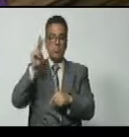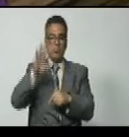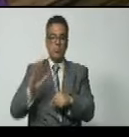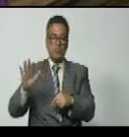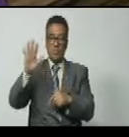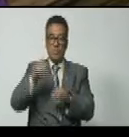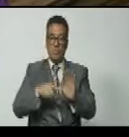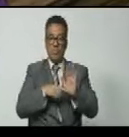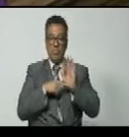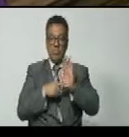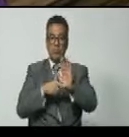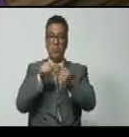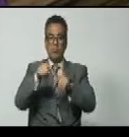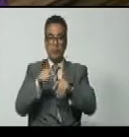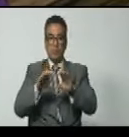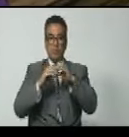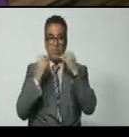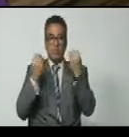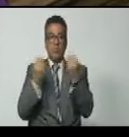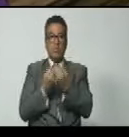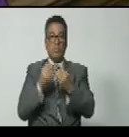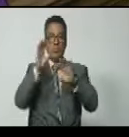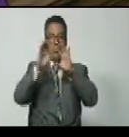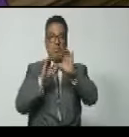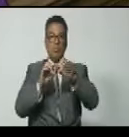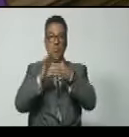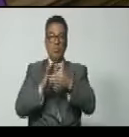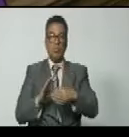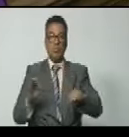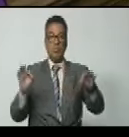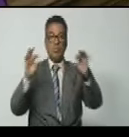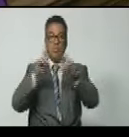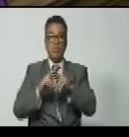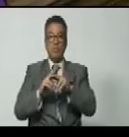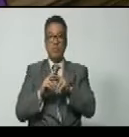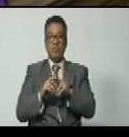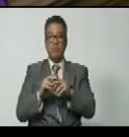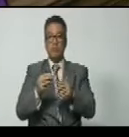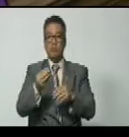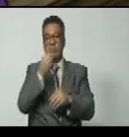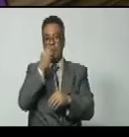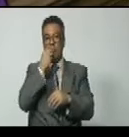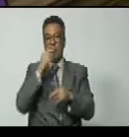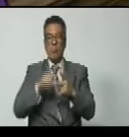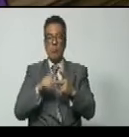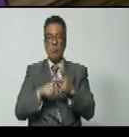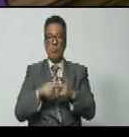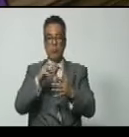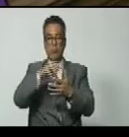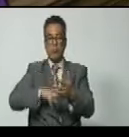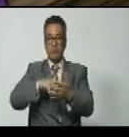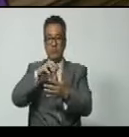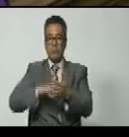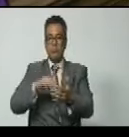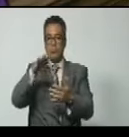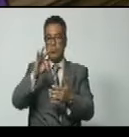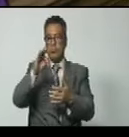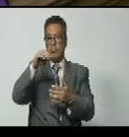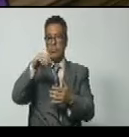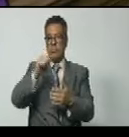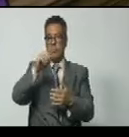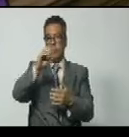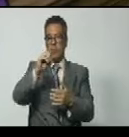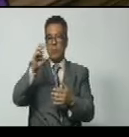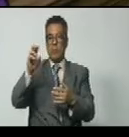Bolivariana de Venezuela ante la Organización de las Naciones Unidas para la Alimentación y la Agricultura FAO, con